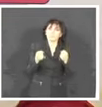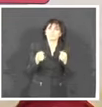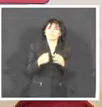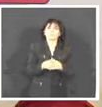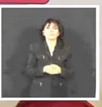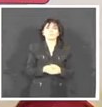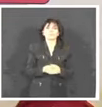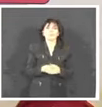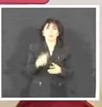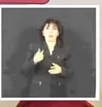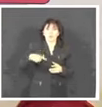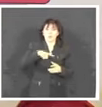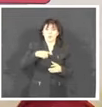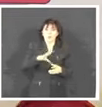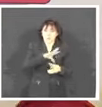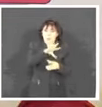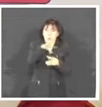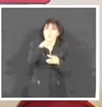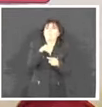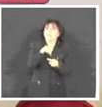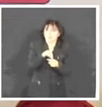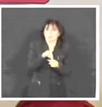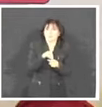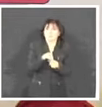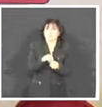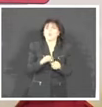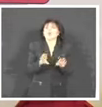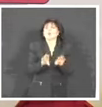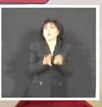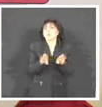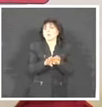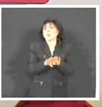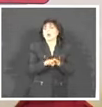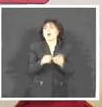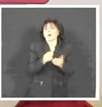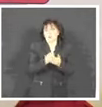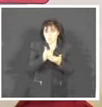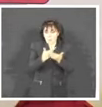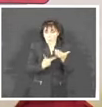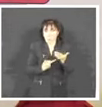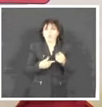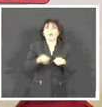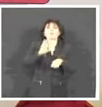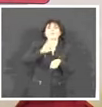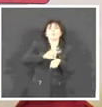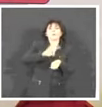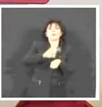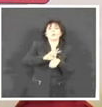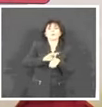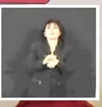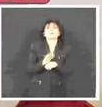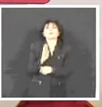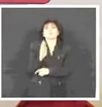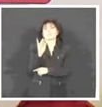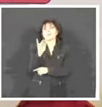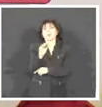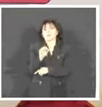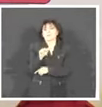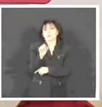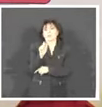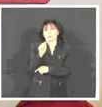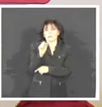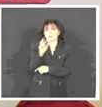a complementar con un programa que se llama Farmacias del Bienestar.